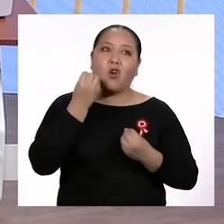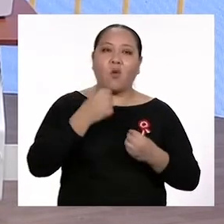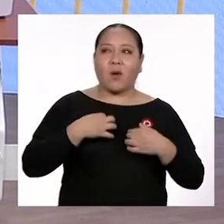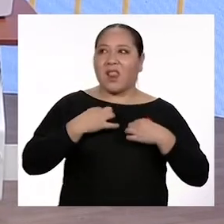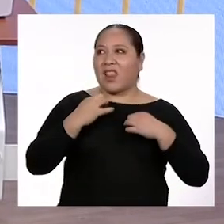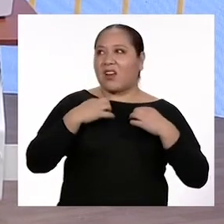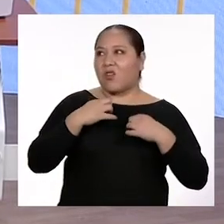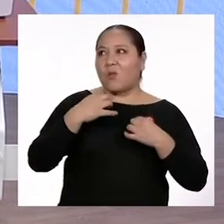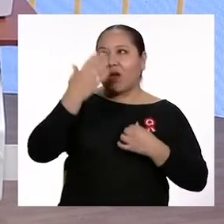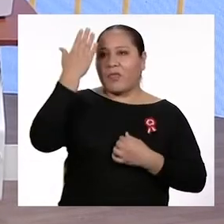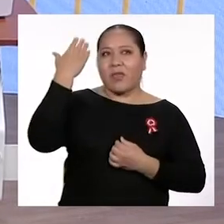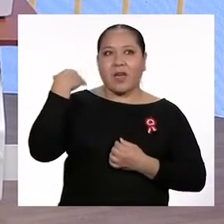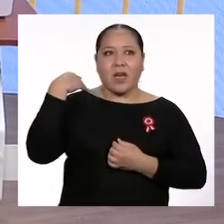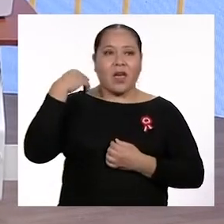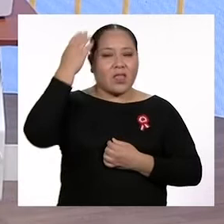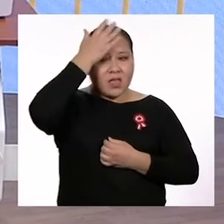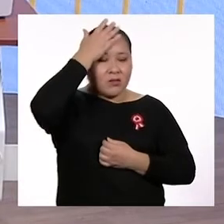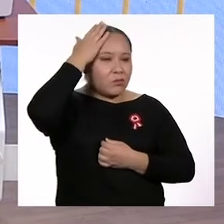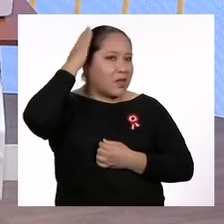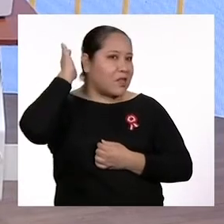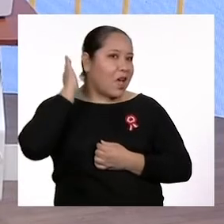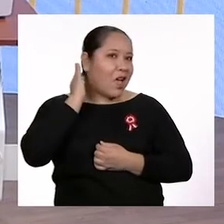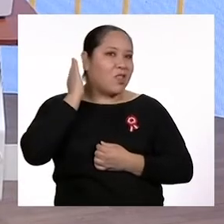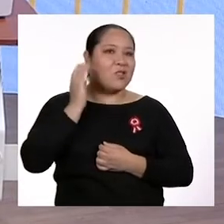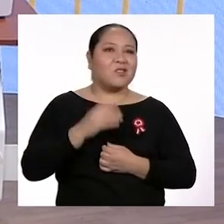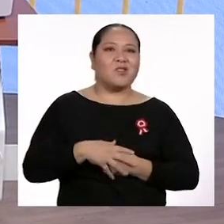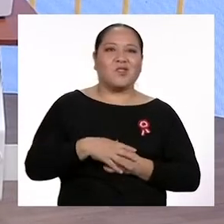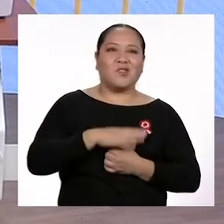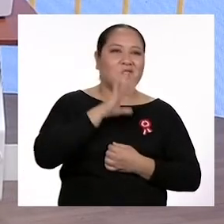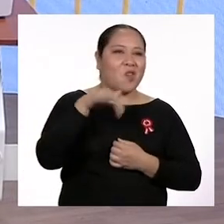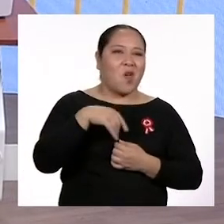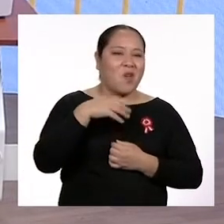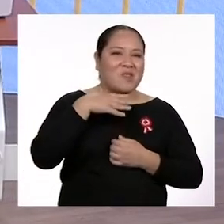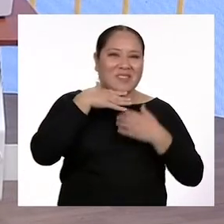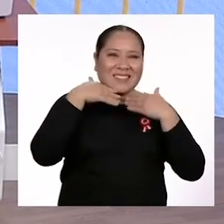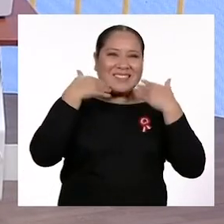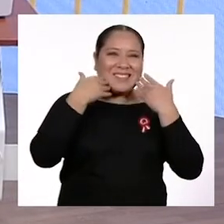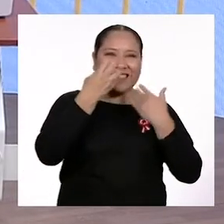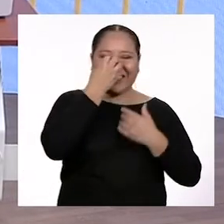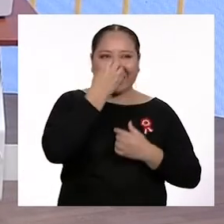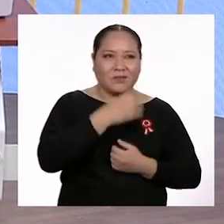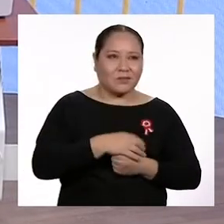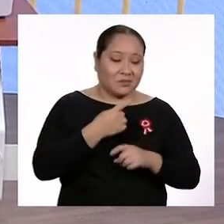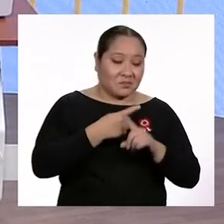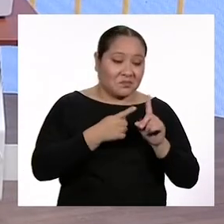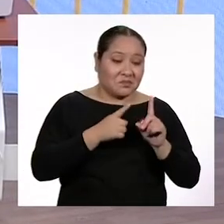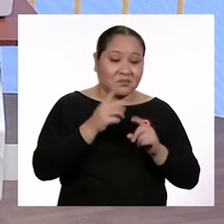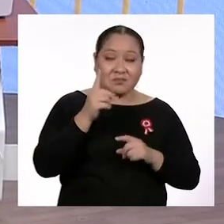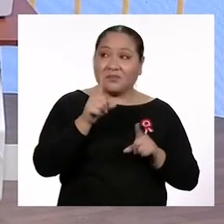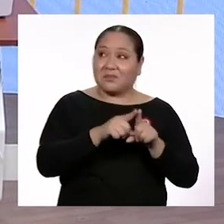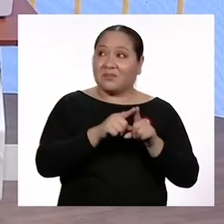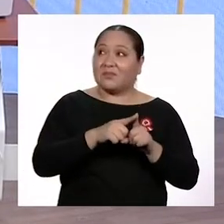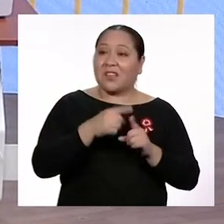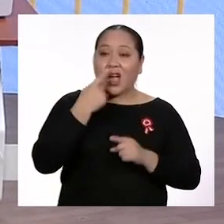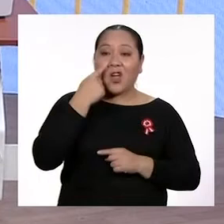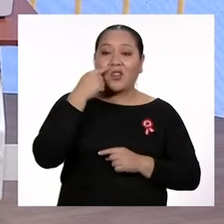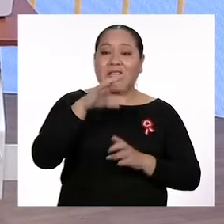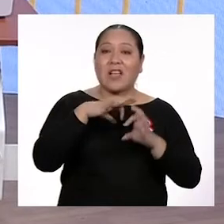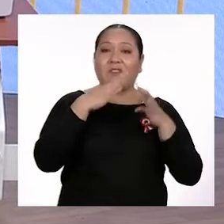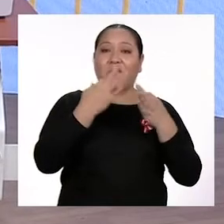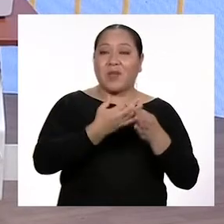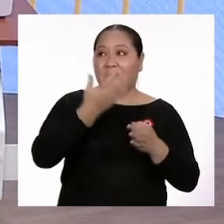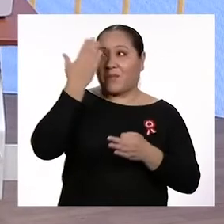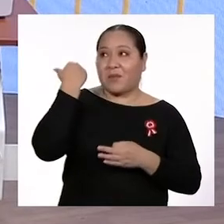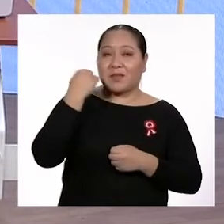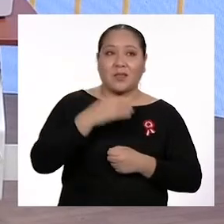la ropa de antes, los peinados. Todo me daba risa. Pero también es bonito conocer cómo era tu familia en el